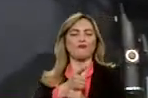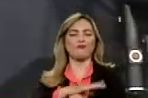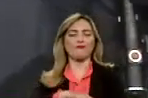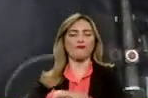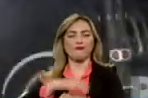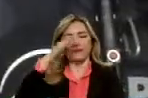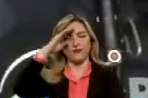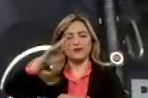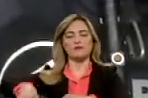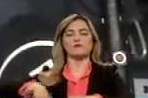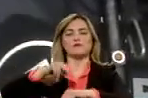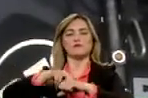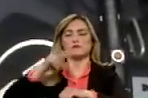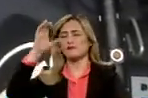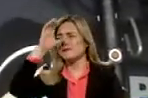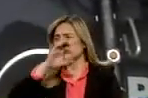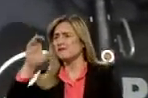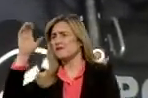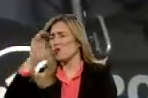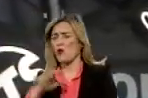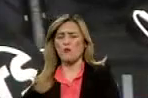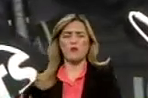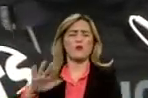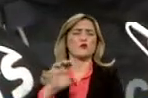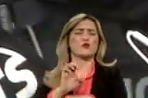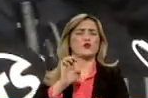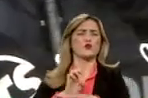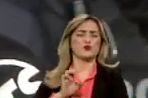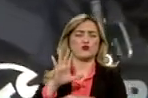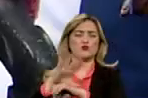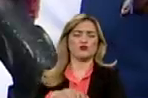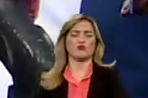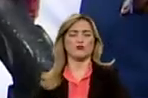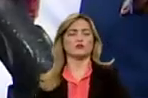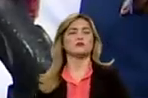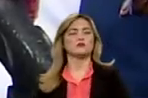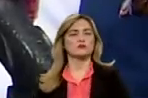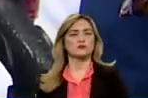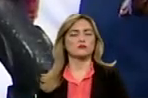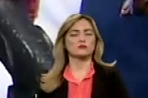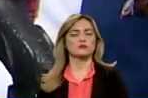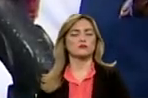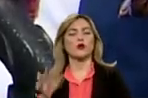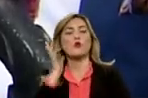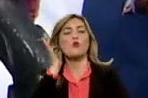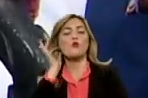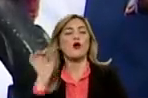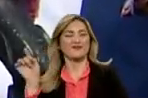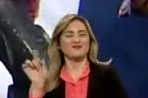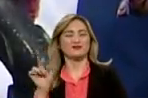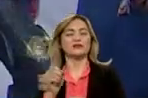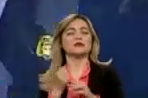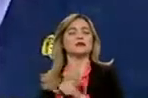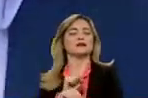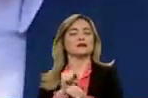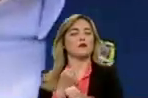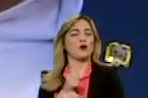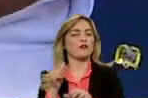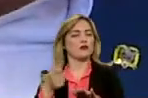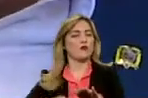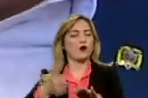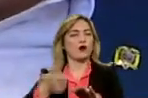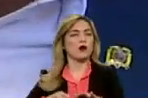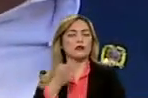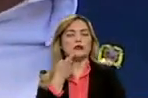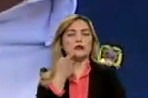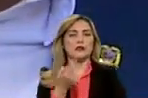Policía Nacional que la busque en todo el territorio nacional y la capture. La defensa de Kenny Solange, que apeló la decisión, aseguró que la